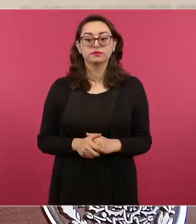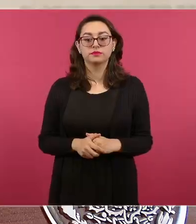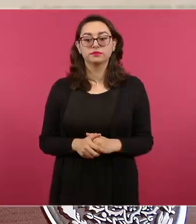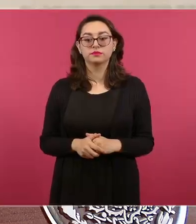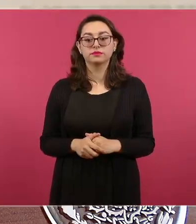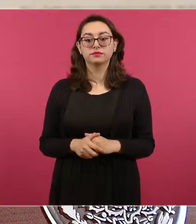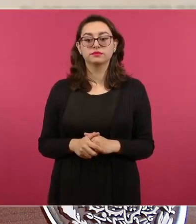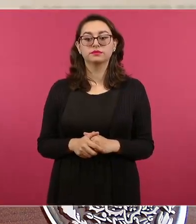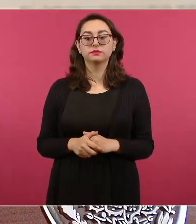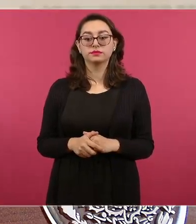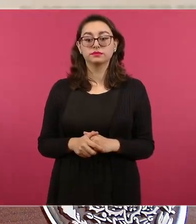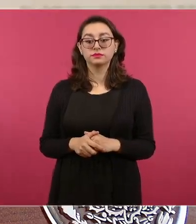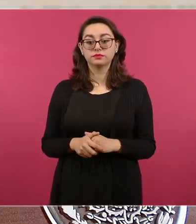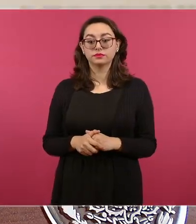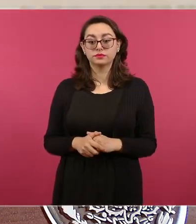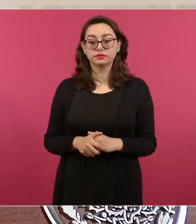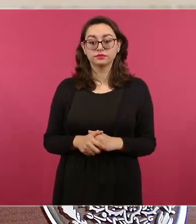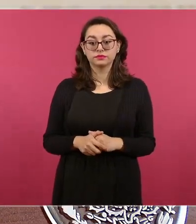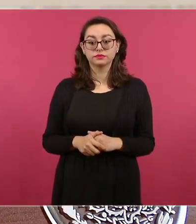hay un